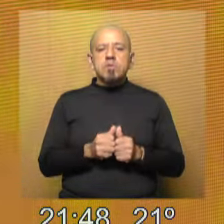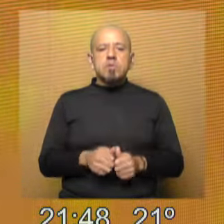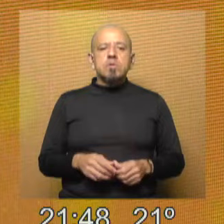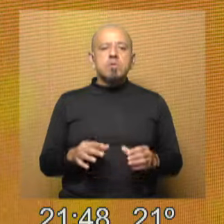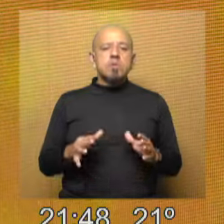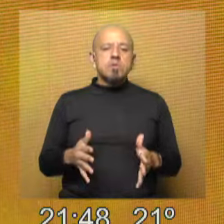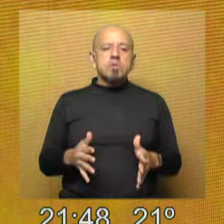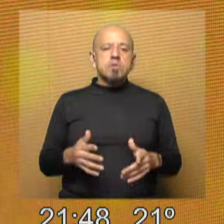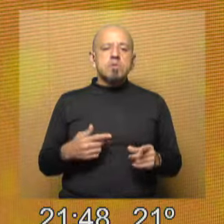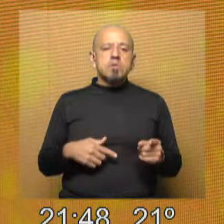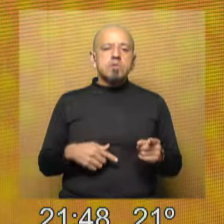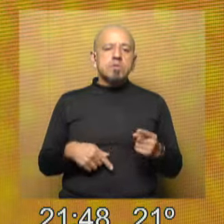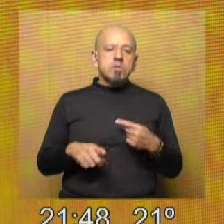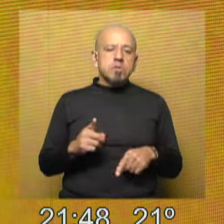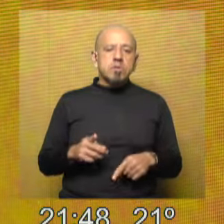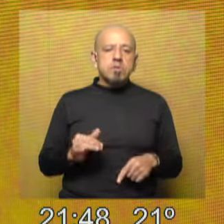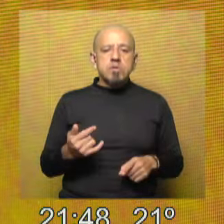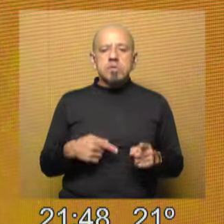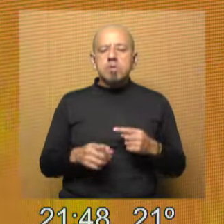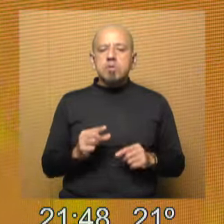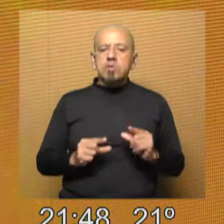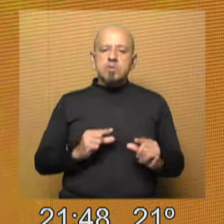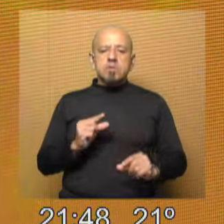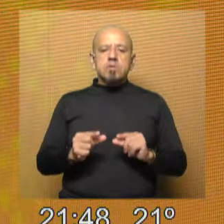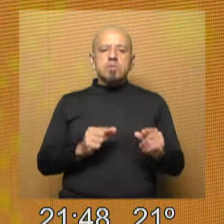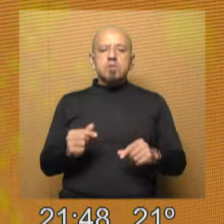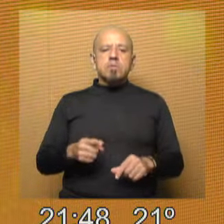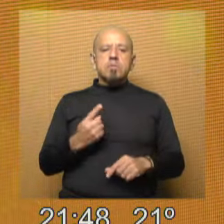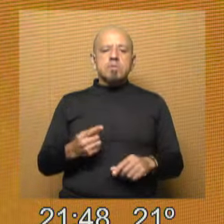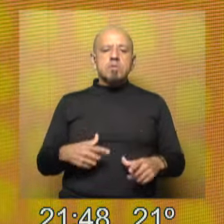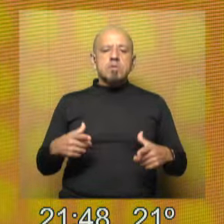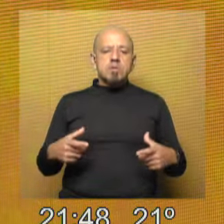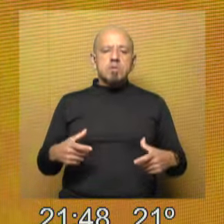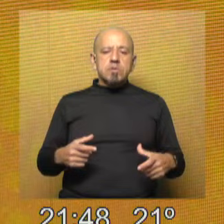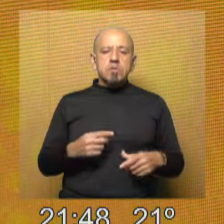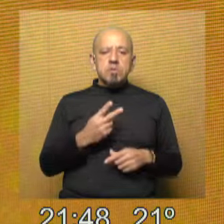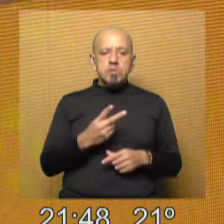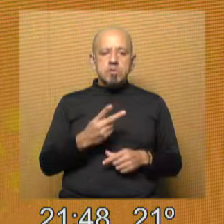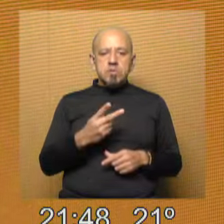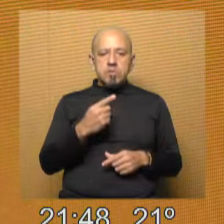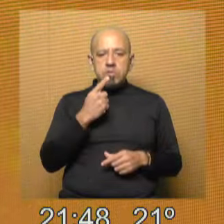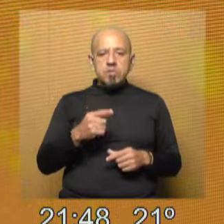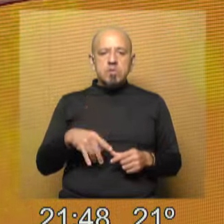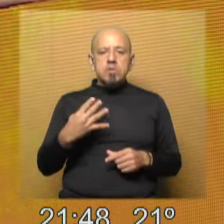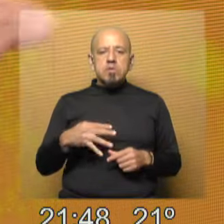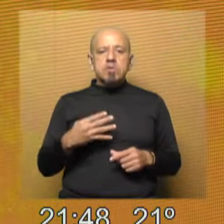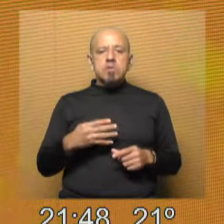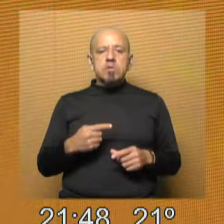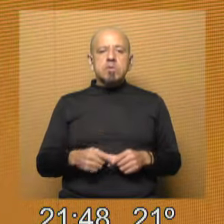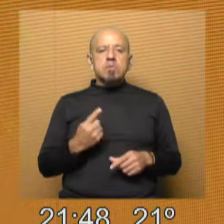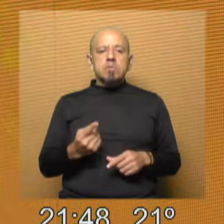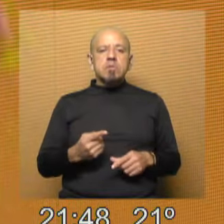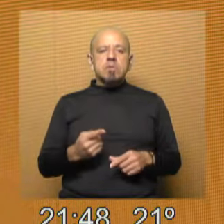bueno, ya como que el repertorio del toque en vivo va pasando por todo, desde el primer disco del 2014, que este año son 10 años del primer